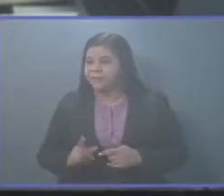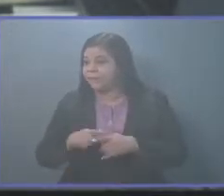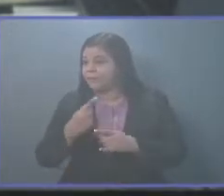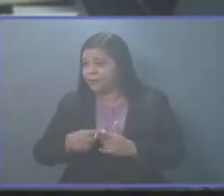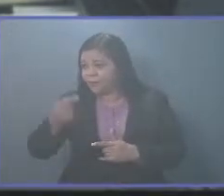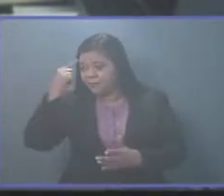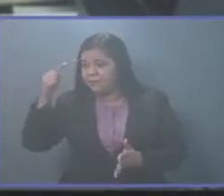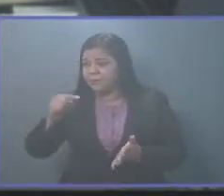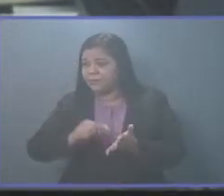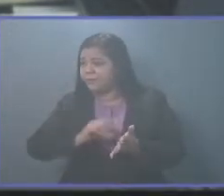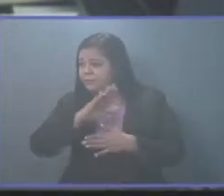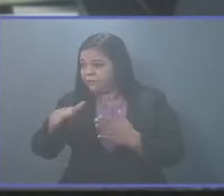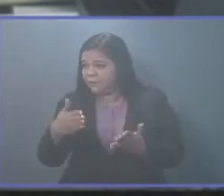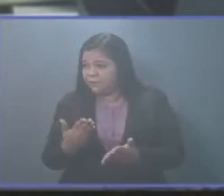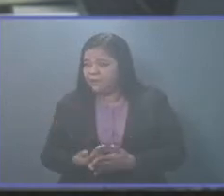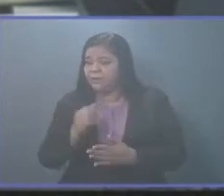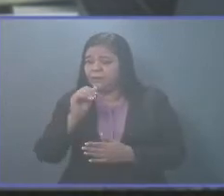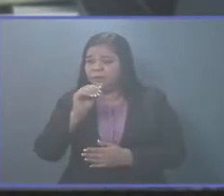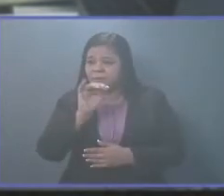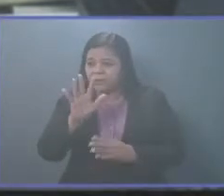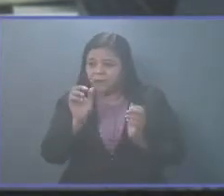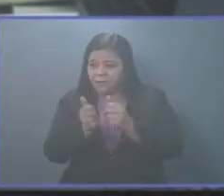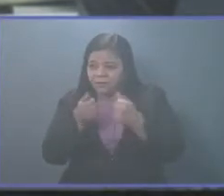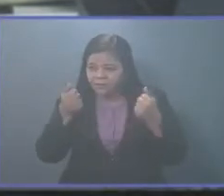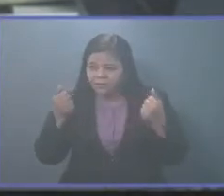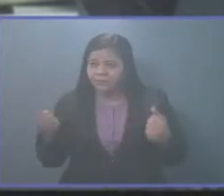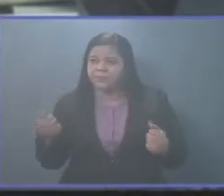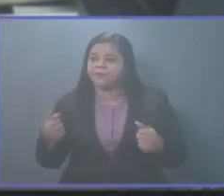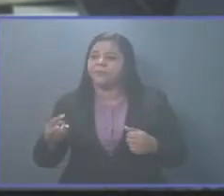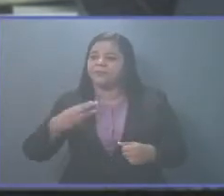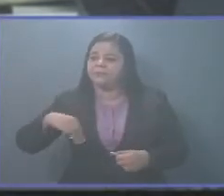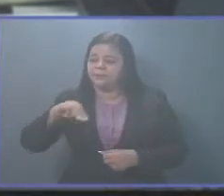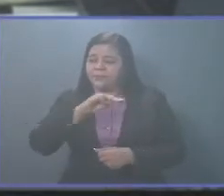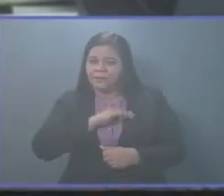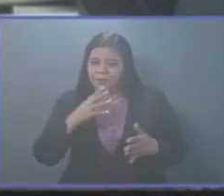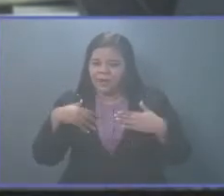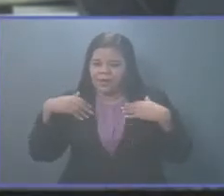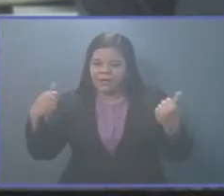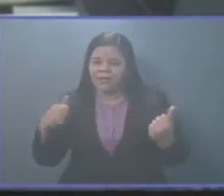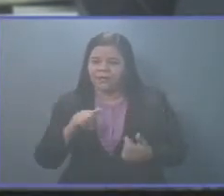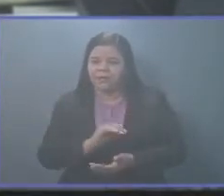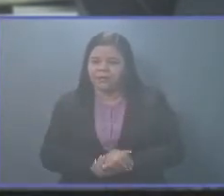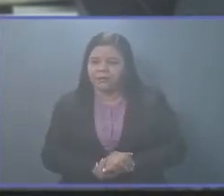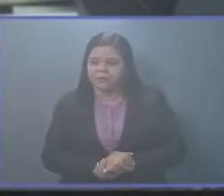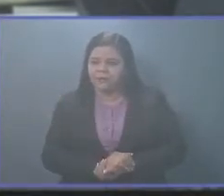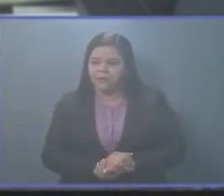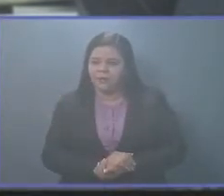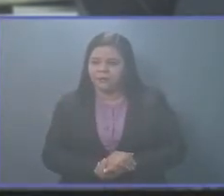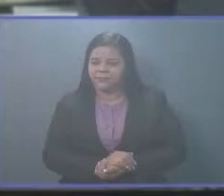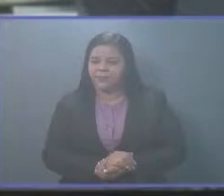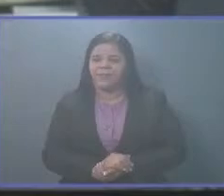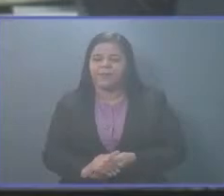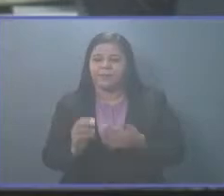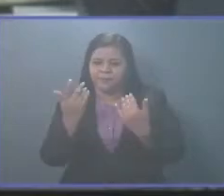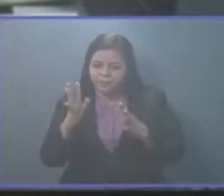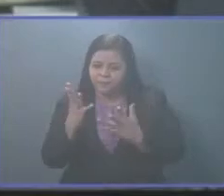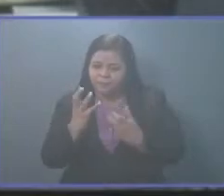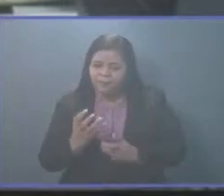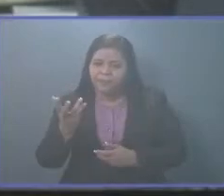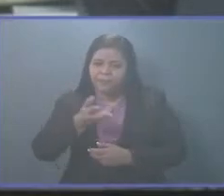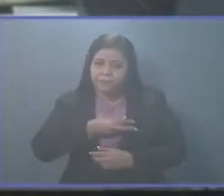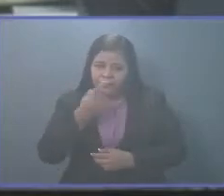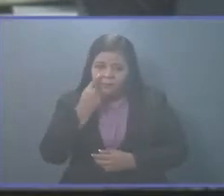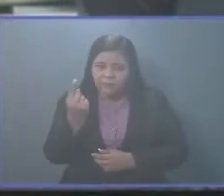El Salvador y 20 millones para el Ministerio de Salud. Sin embargo, como ustedes pudieron observar, el